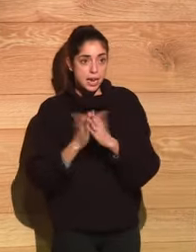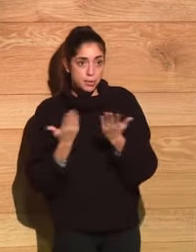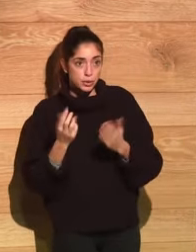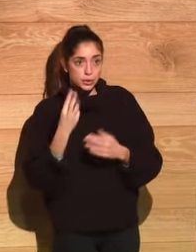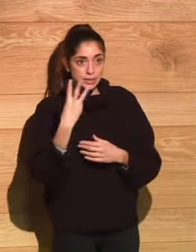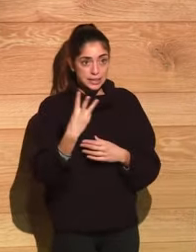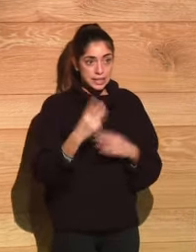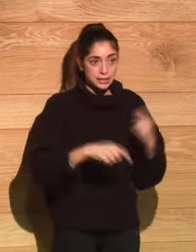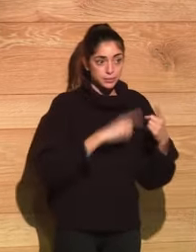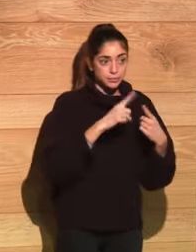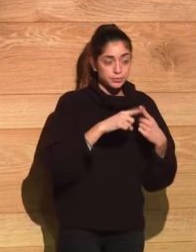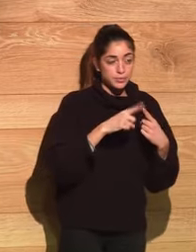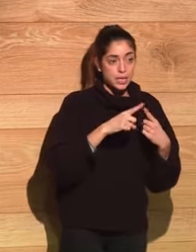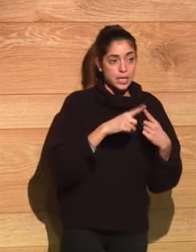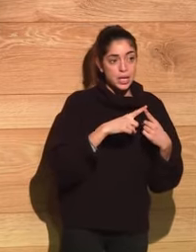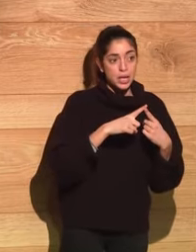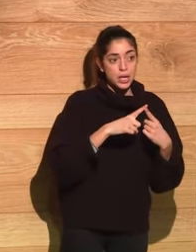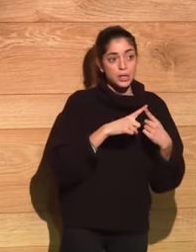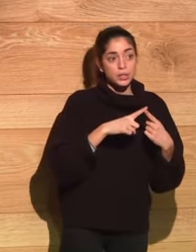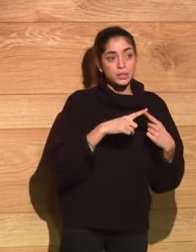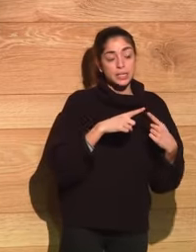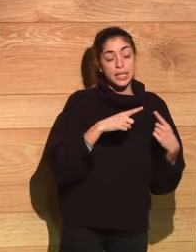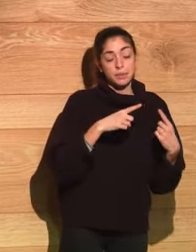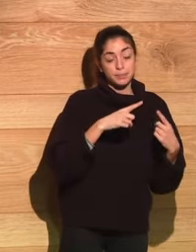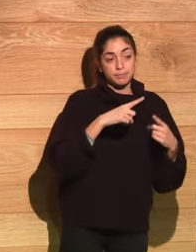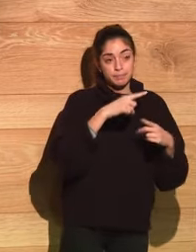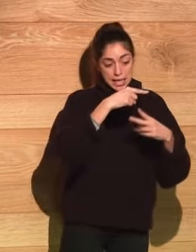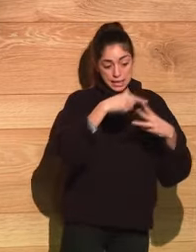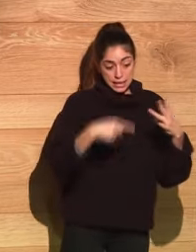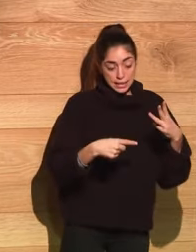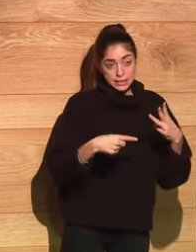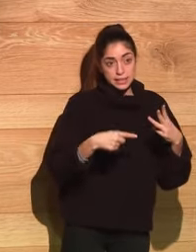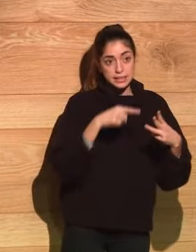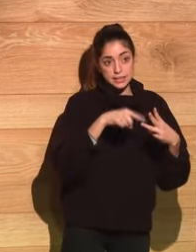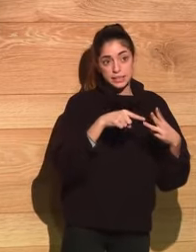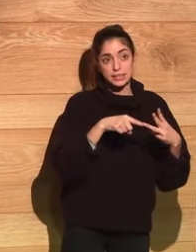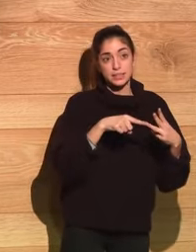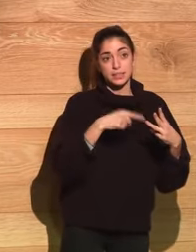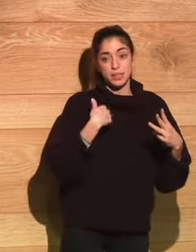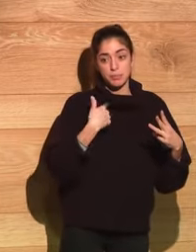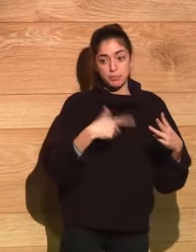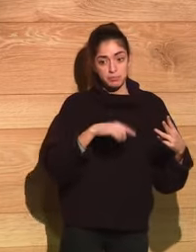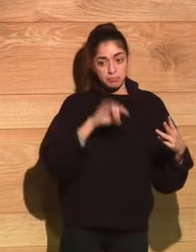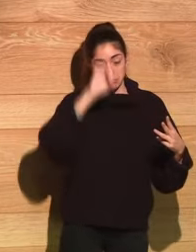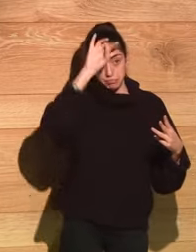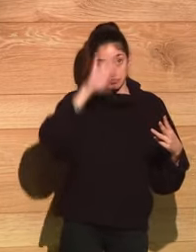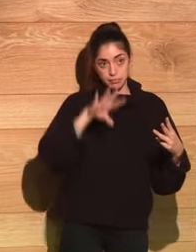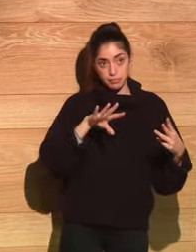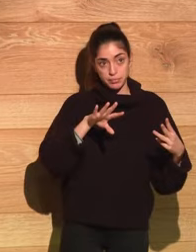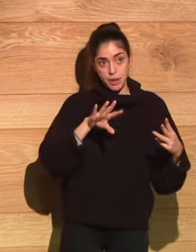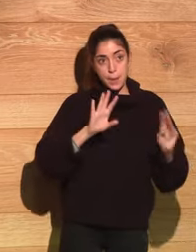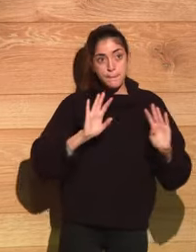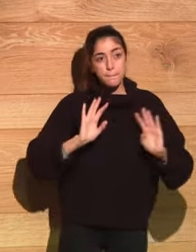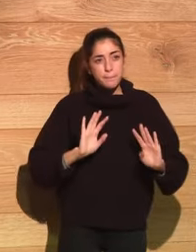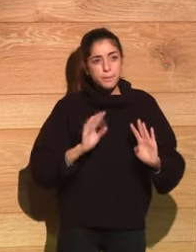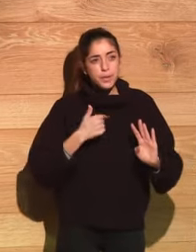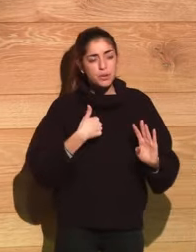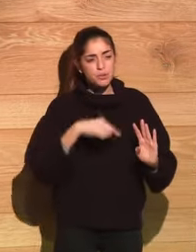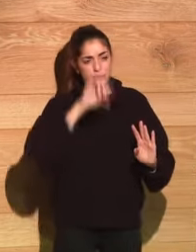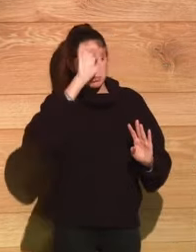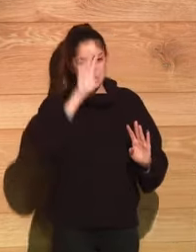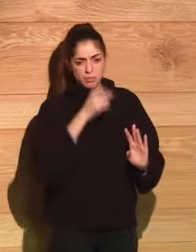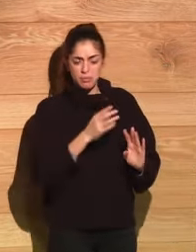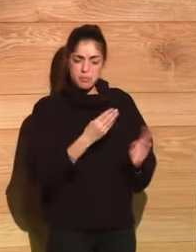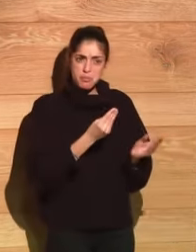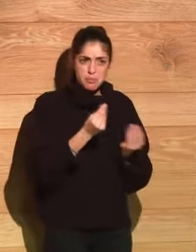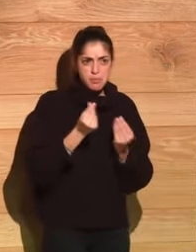literatura contemporánea, de Luis Díez del Corral. Estas cosas a mí me impresionaron mucho, pero no me impresionaron